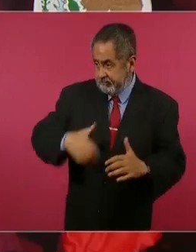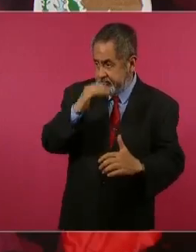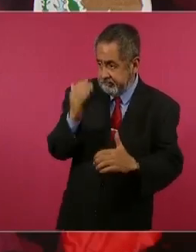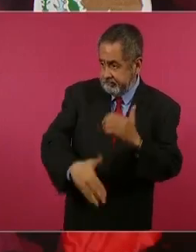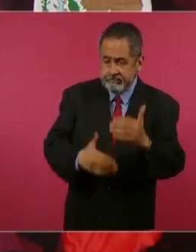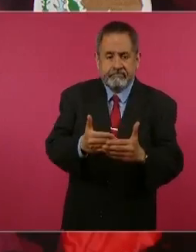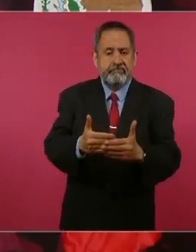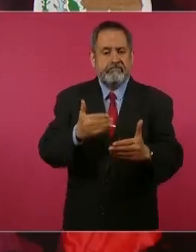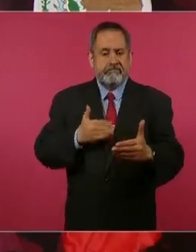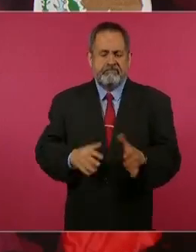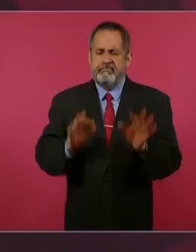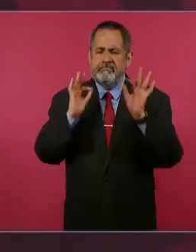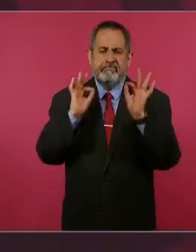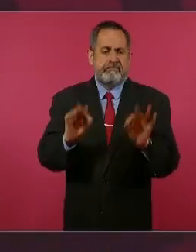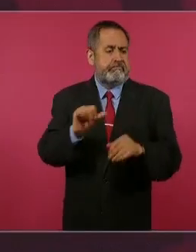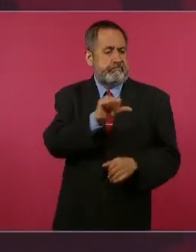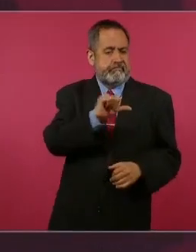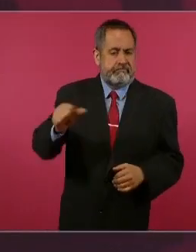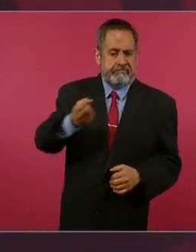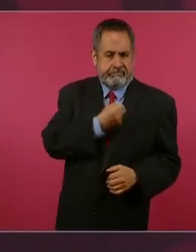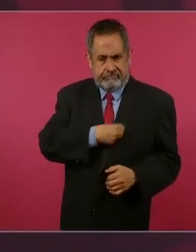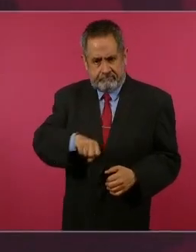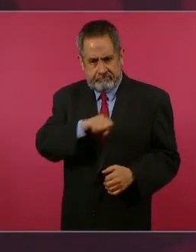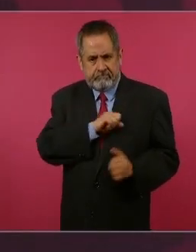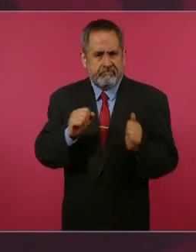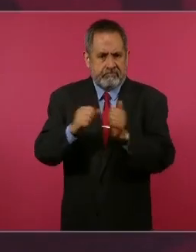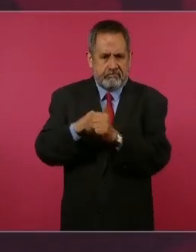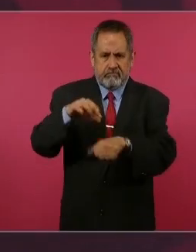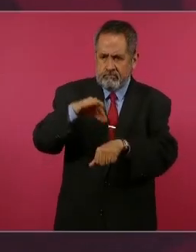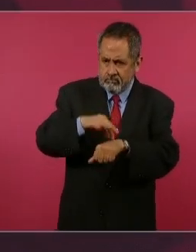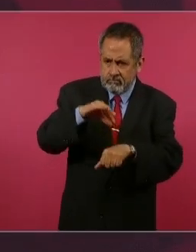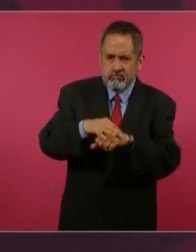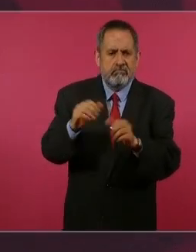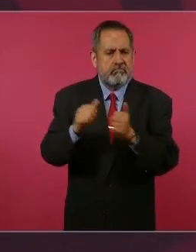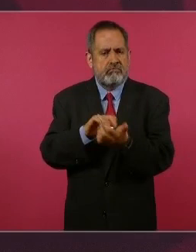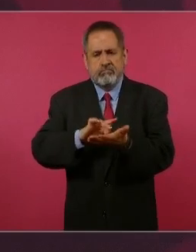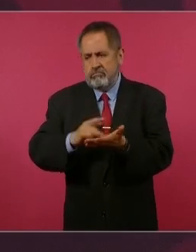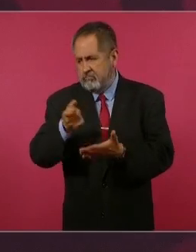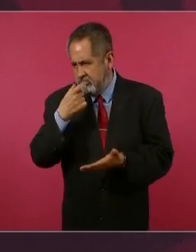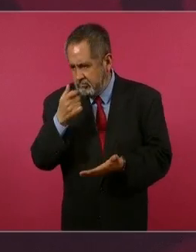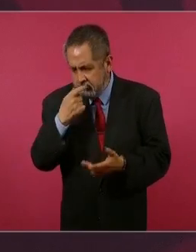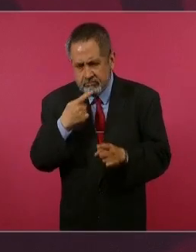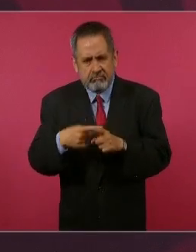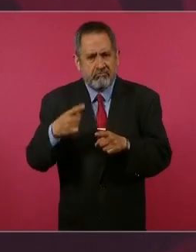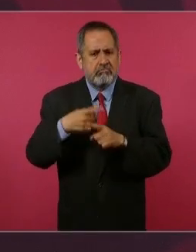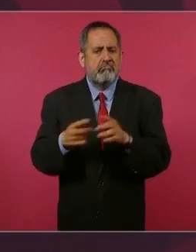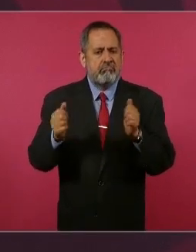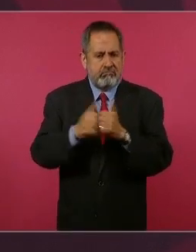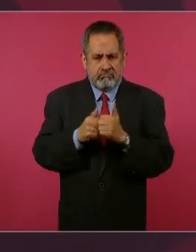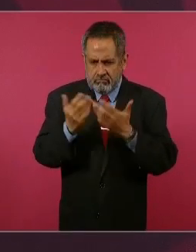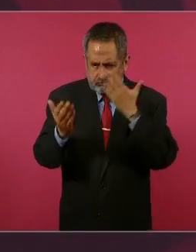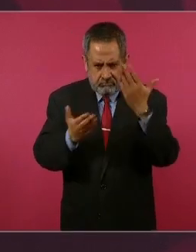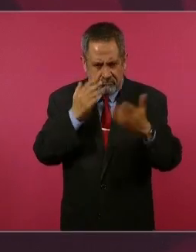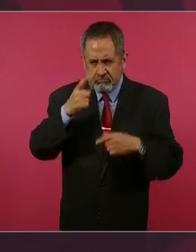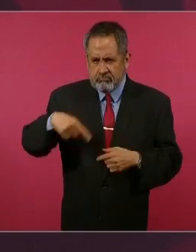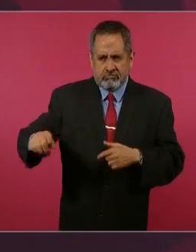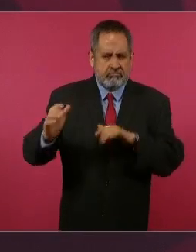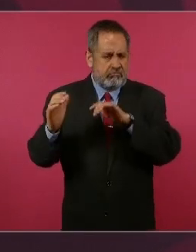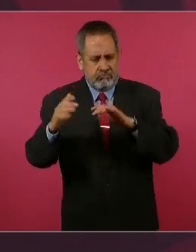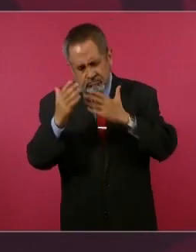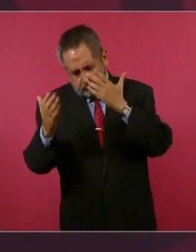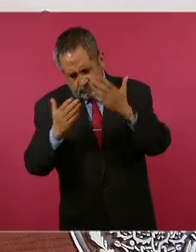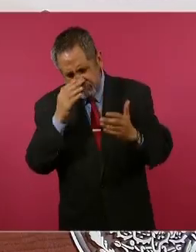funcionando bien con médicos con medicamentos con estudios intervenciones